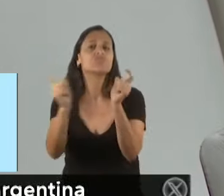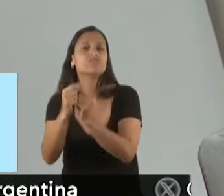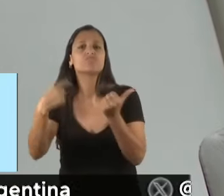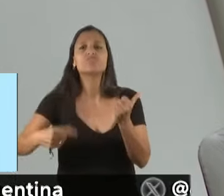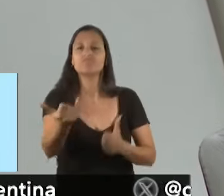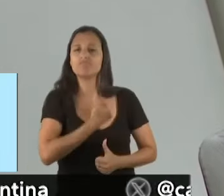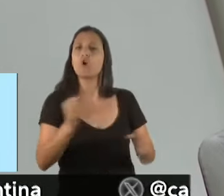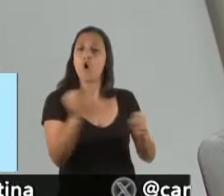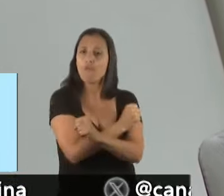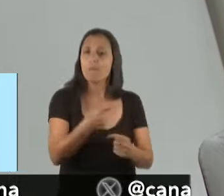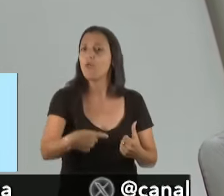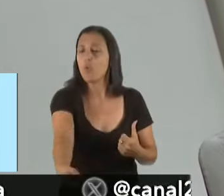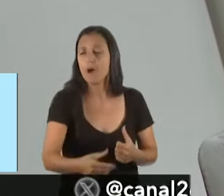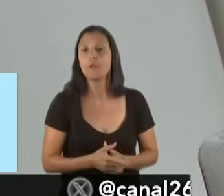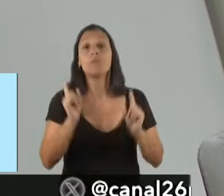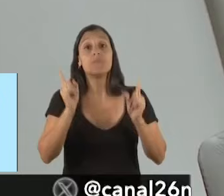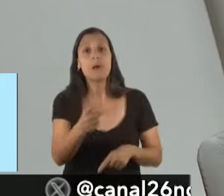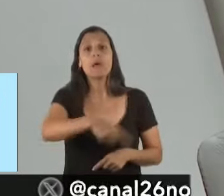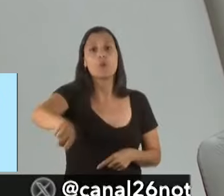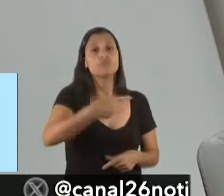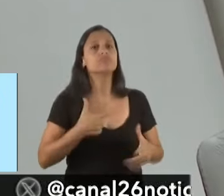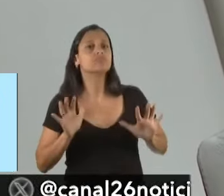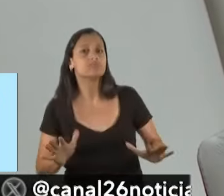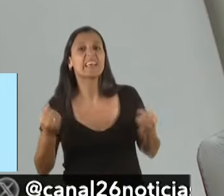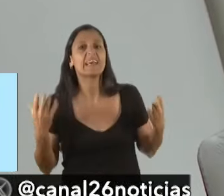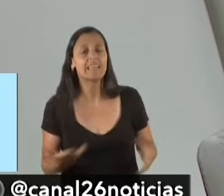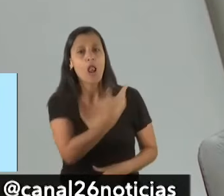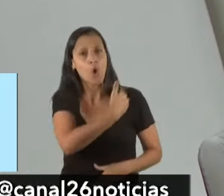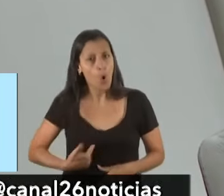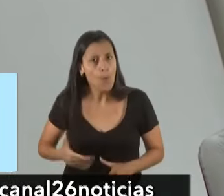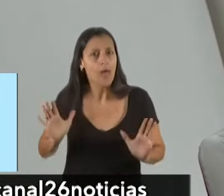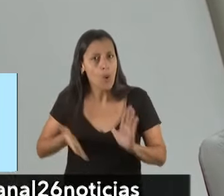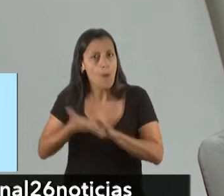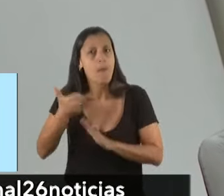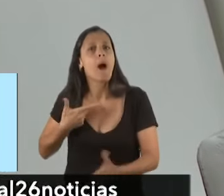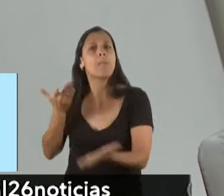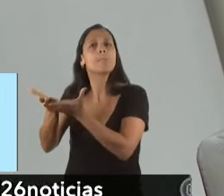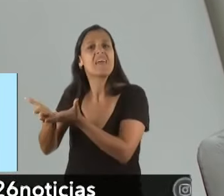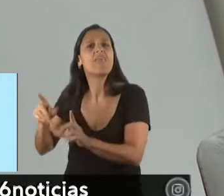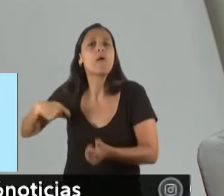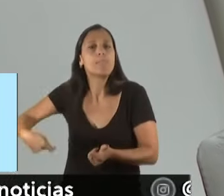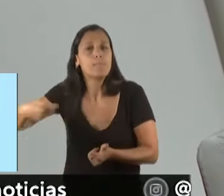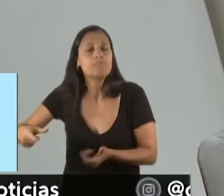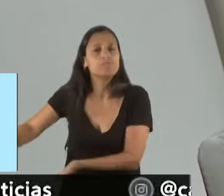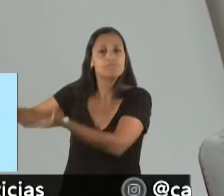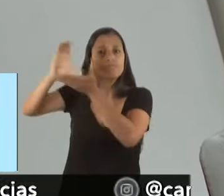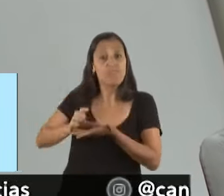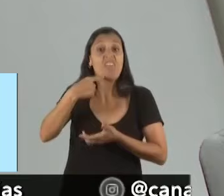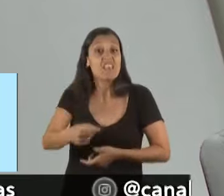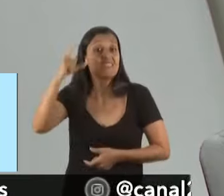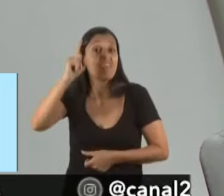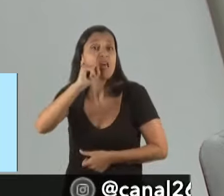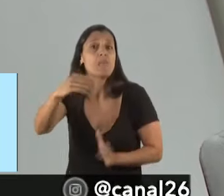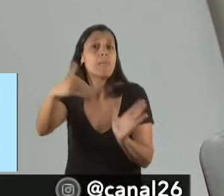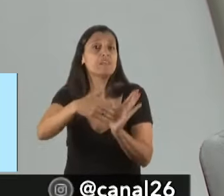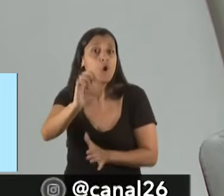confirmar y en ese marco qué expectativas tiene el gobierno de pedir un mayor financiamiento al fondo monetario se habla de unos 10,000 millones